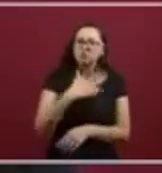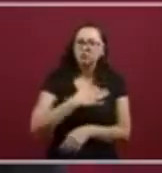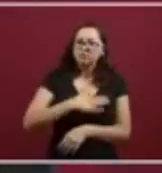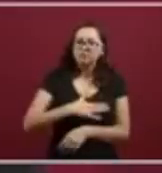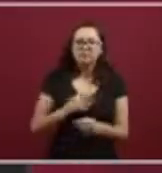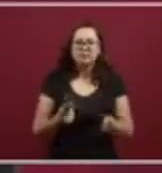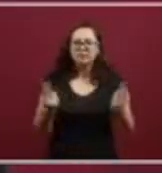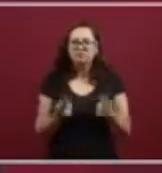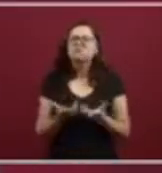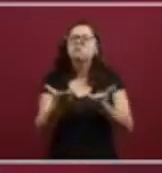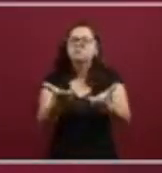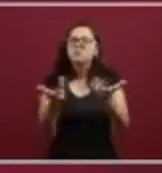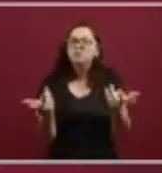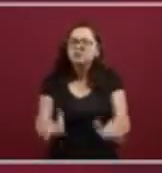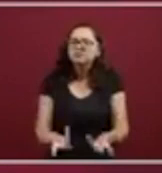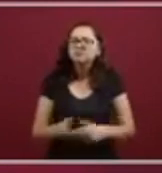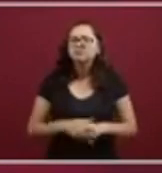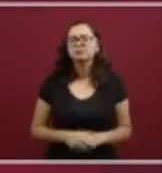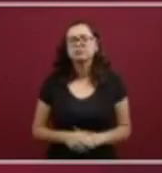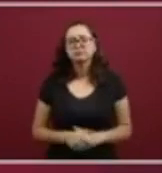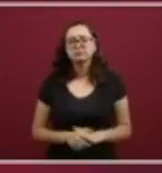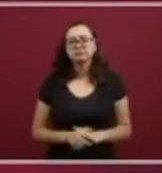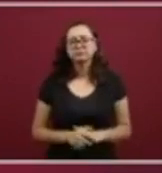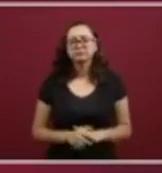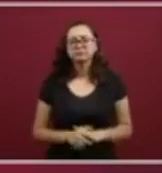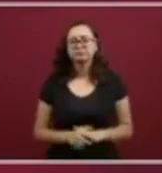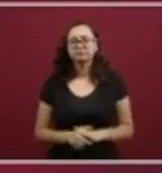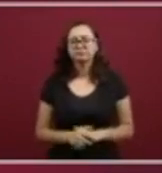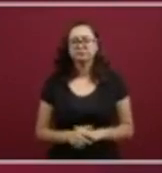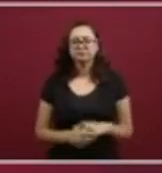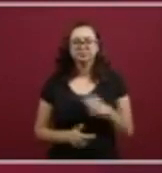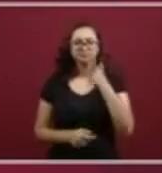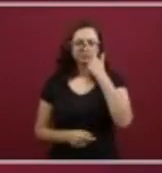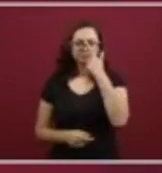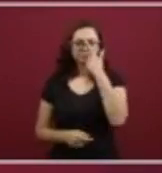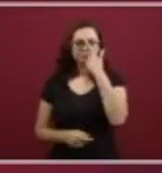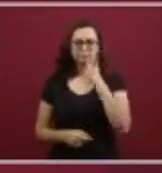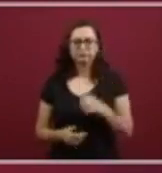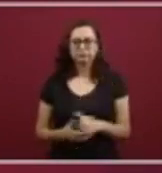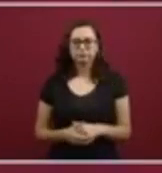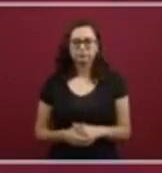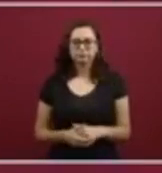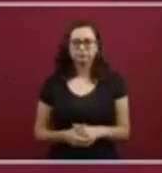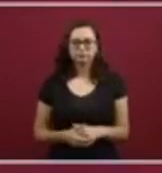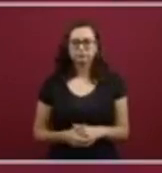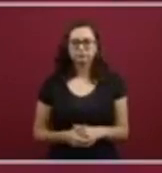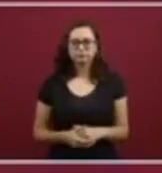Pues vamos a revisar los contenidos